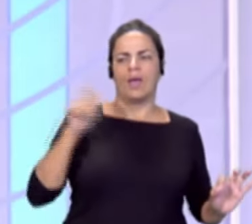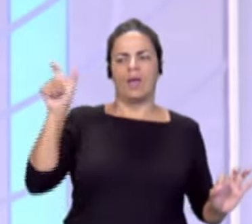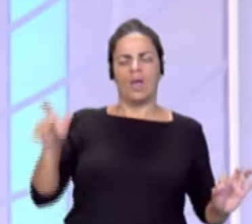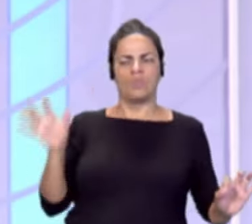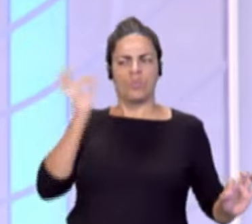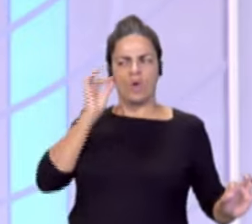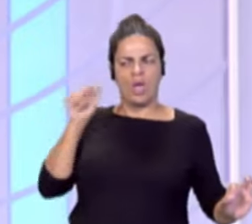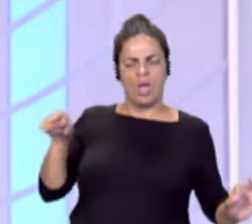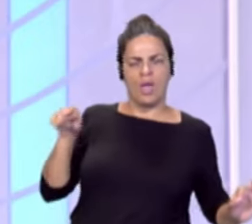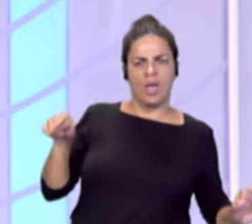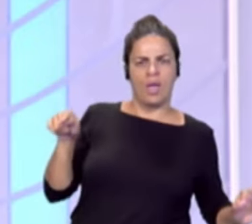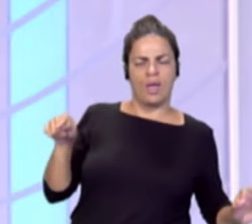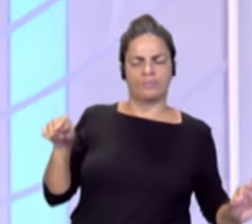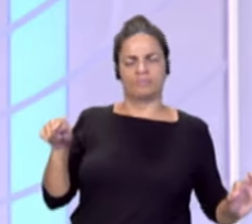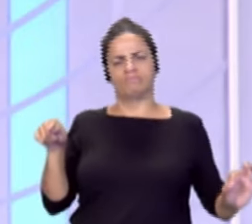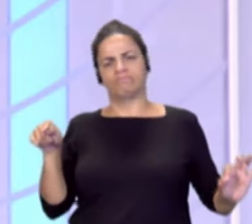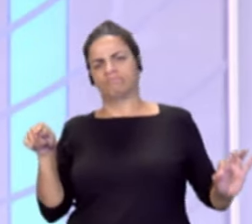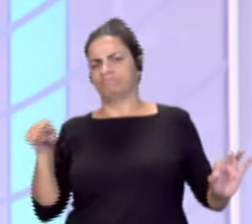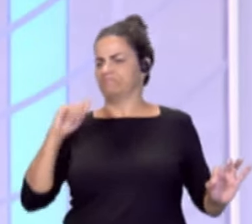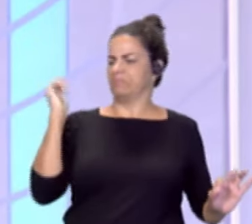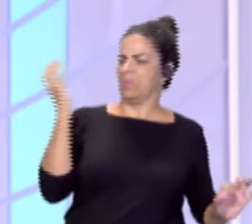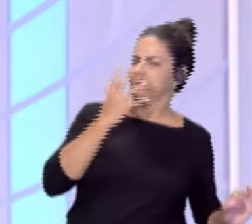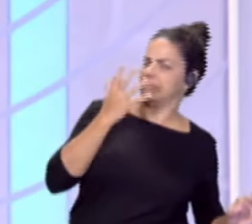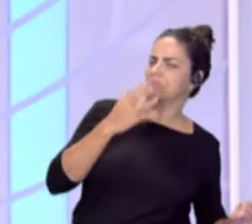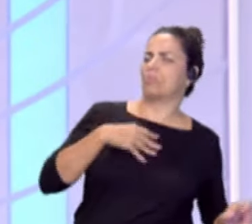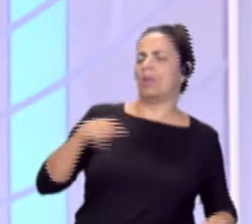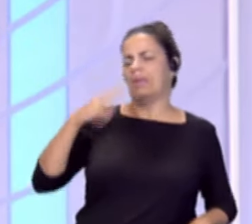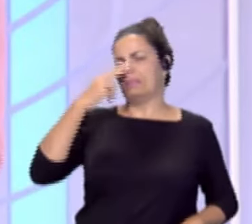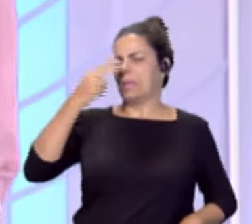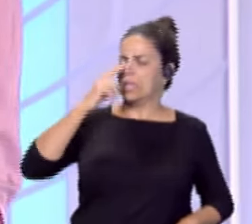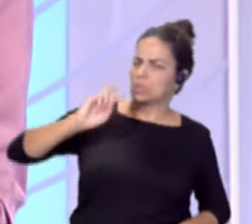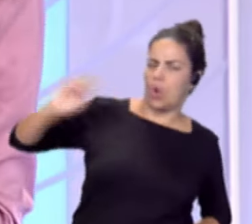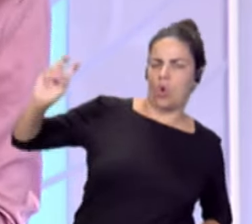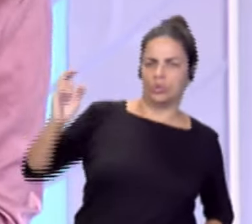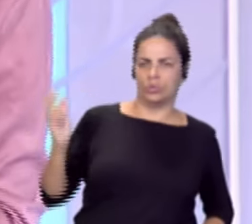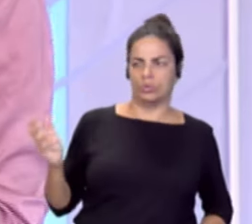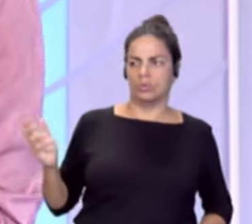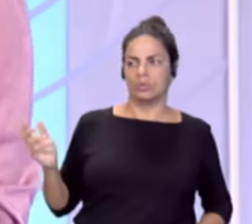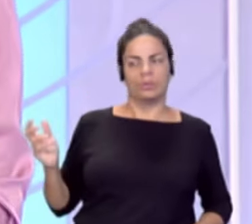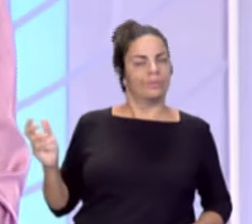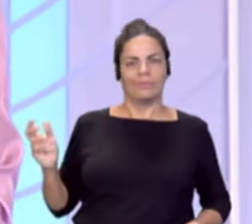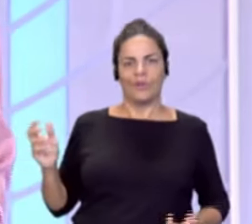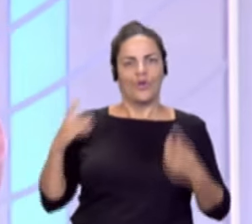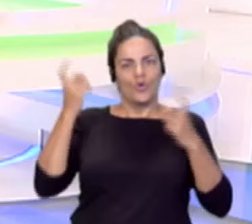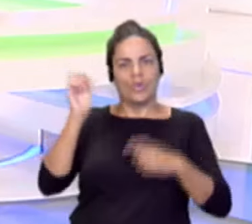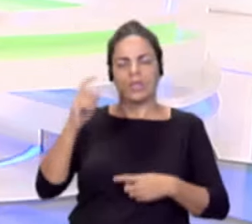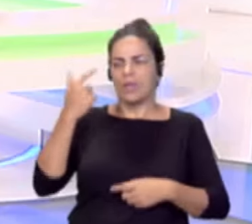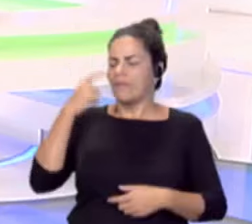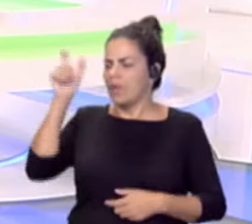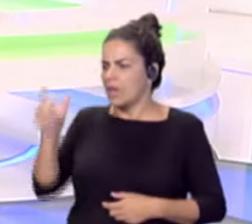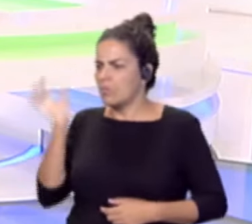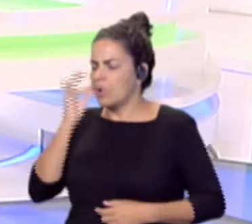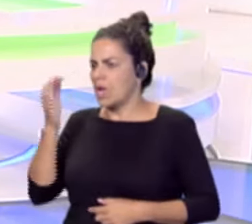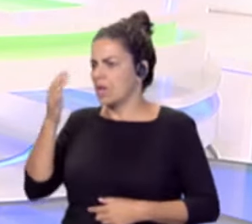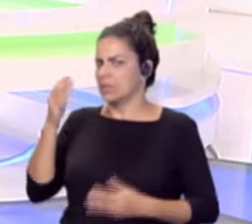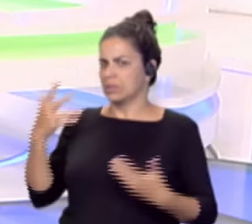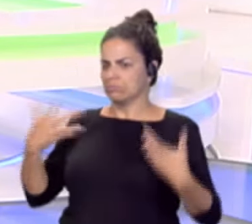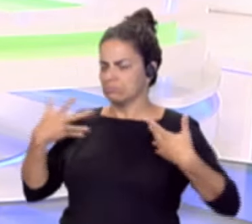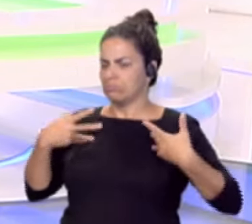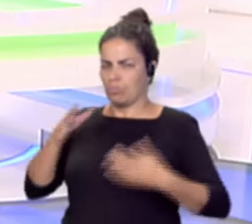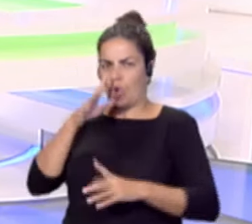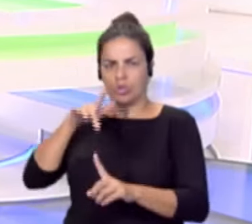vaya a buscar o que tenga otro tipo de intereses por medio, en lugar de ponerse en lugar de una víctima que de una situación de